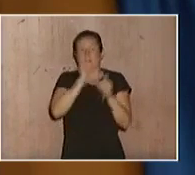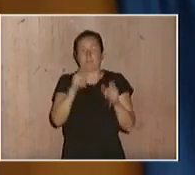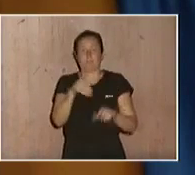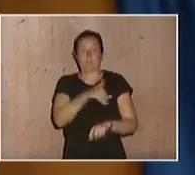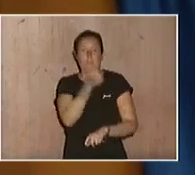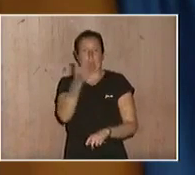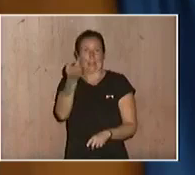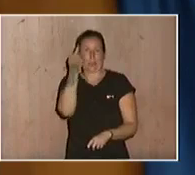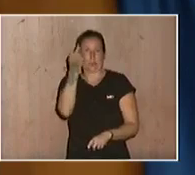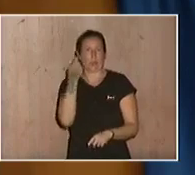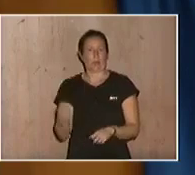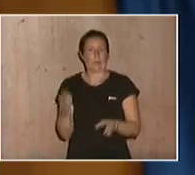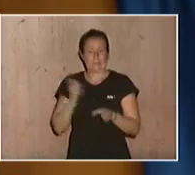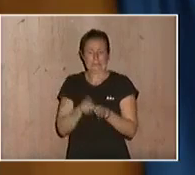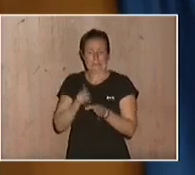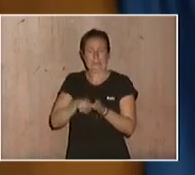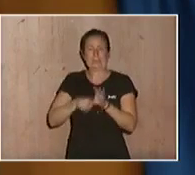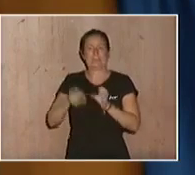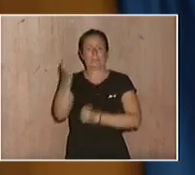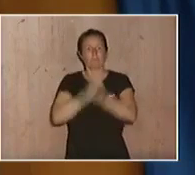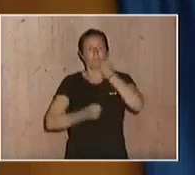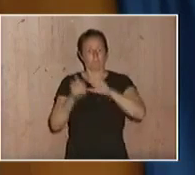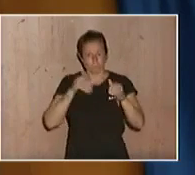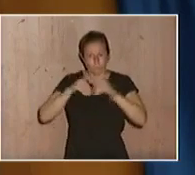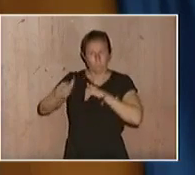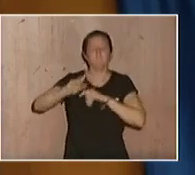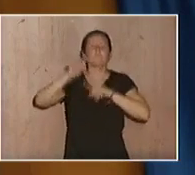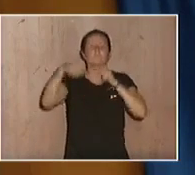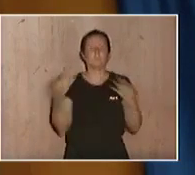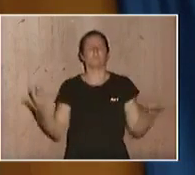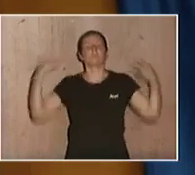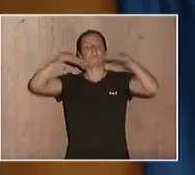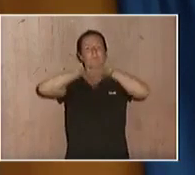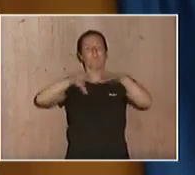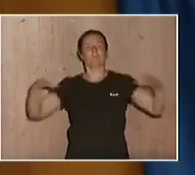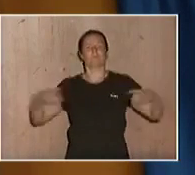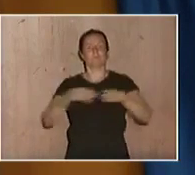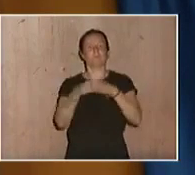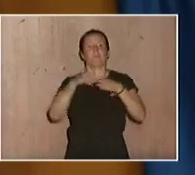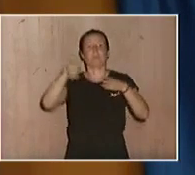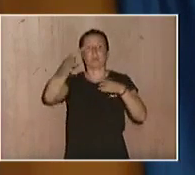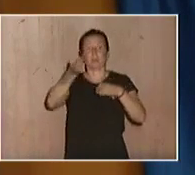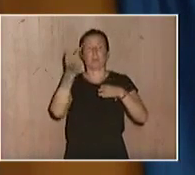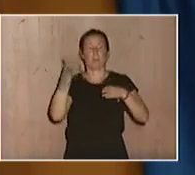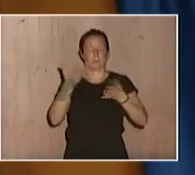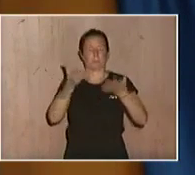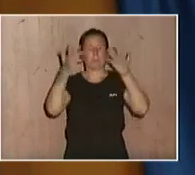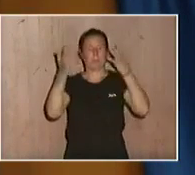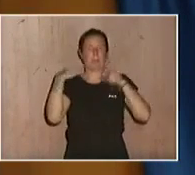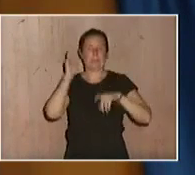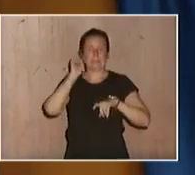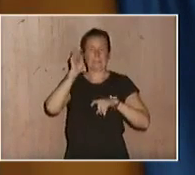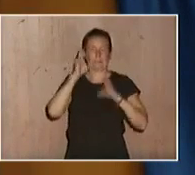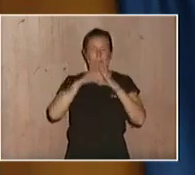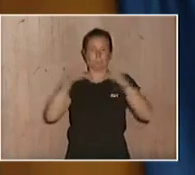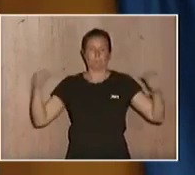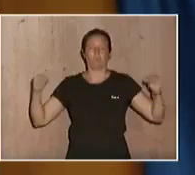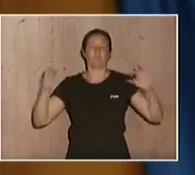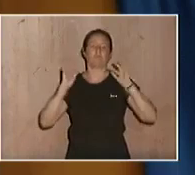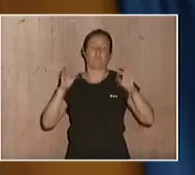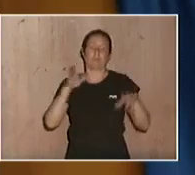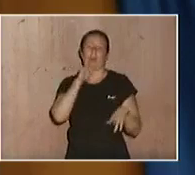contribuciones significativas en economía y se han integrado en el profesorado de instituciones de primer nivel